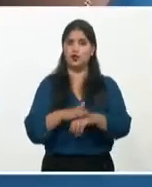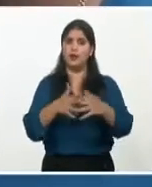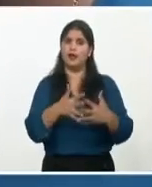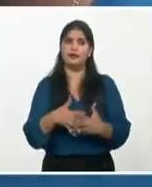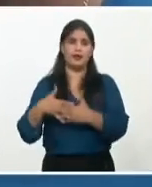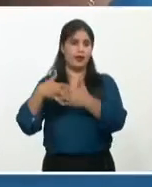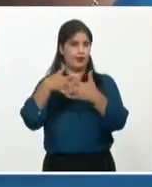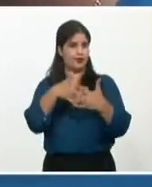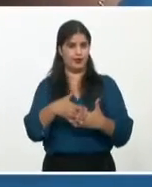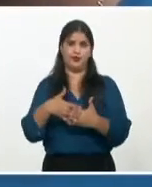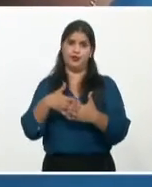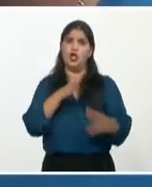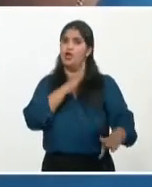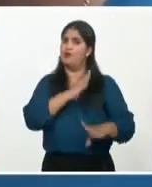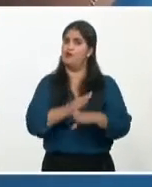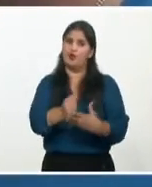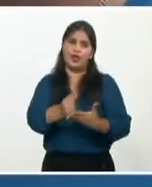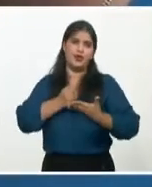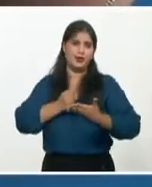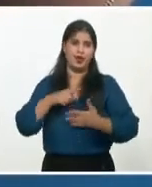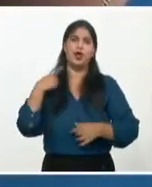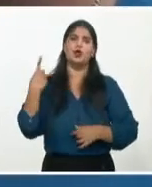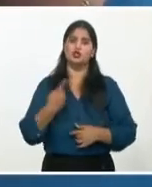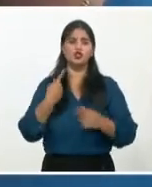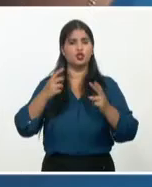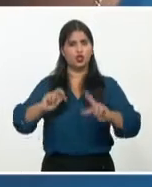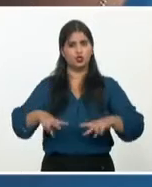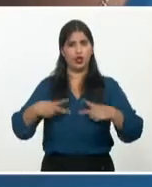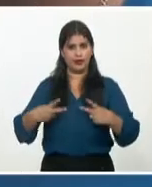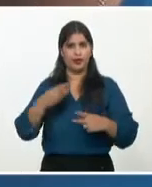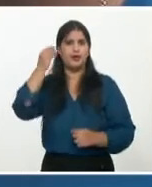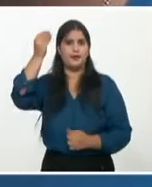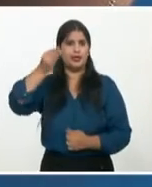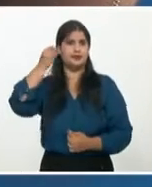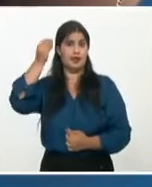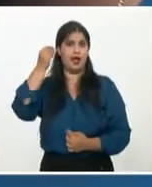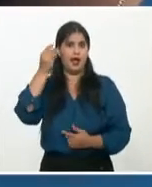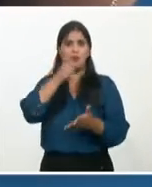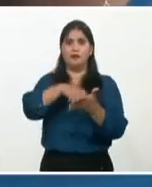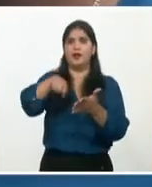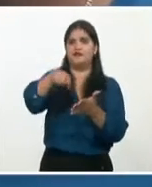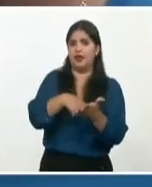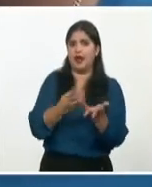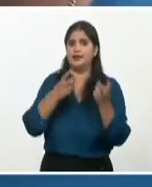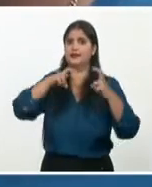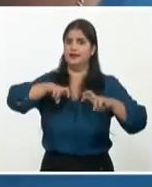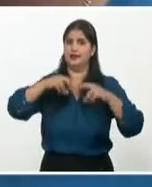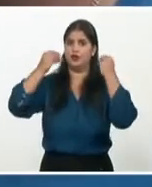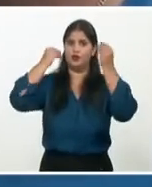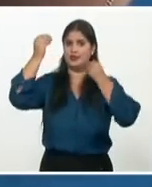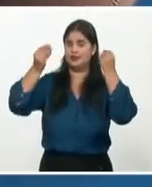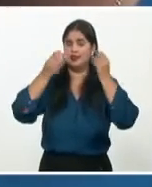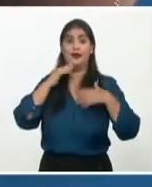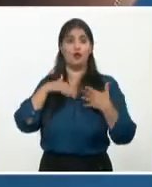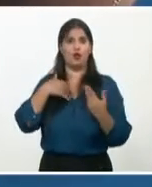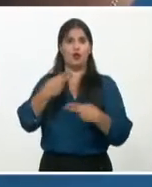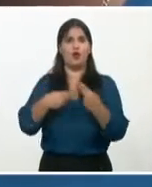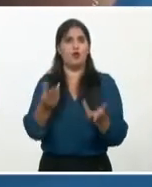que decidir rediseñar los elementos componentes de estos equipos para ponerlo a